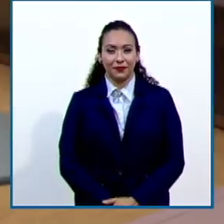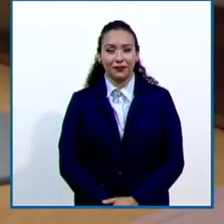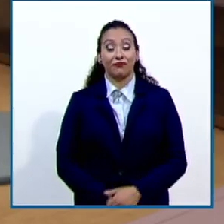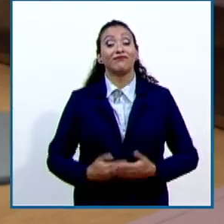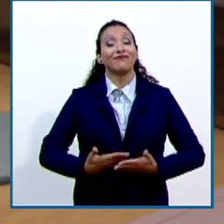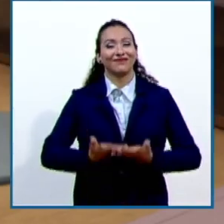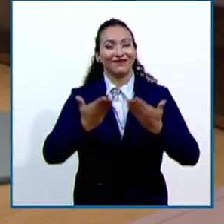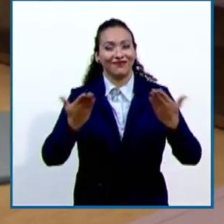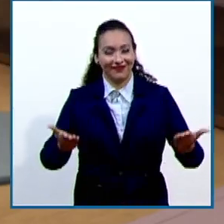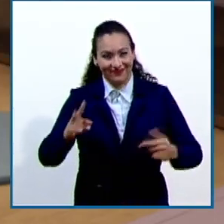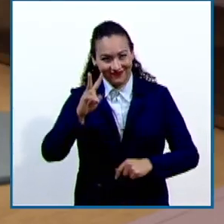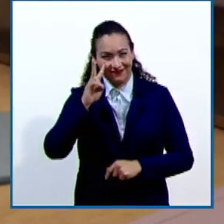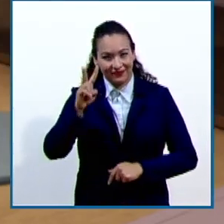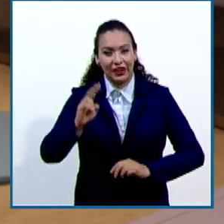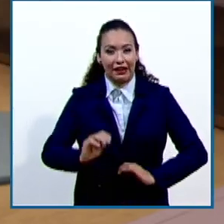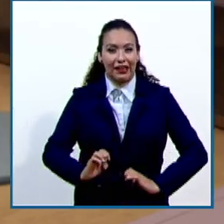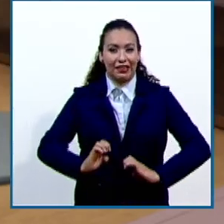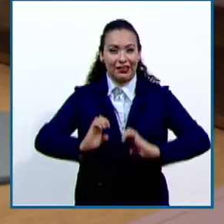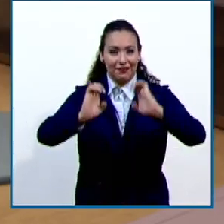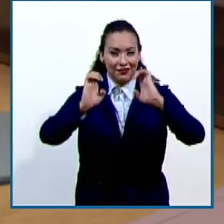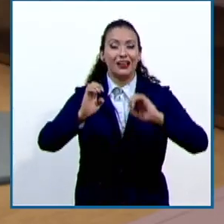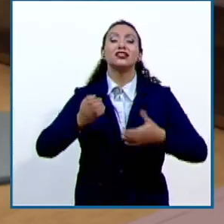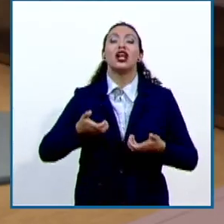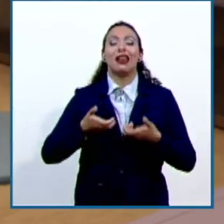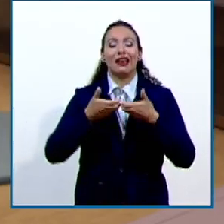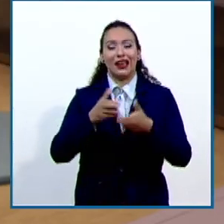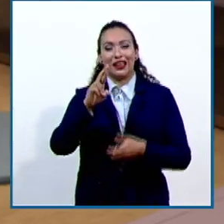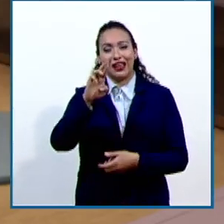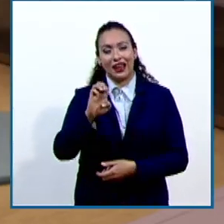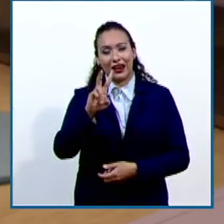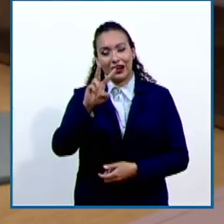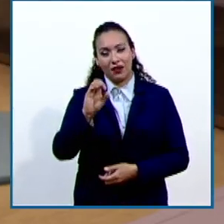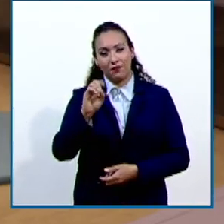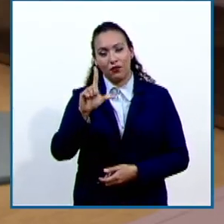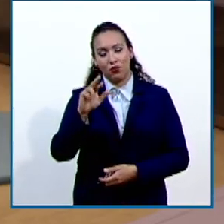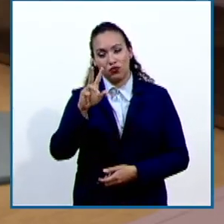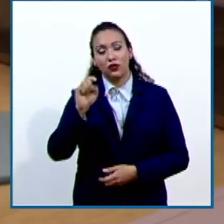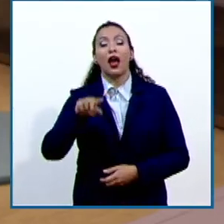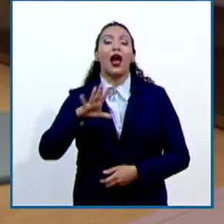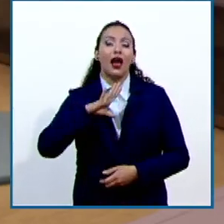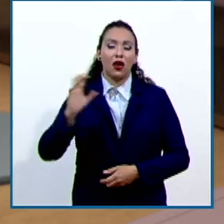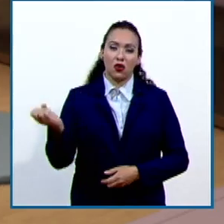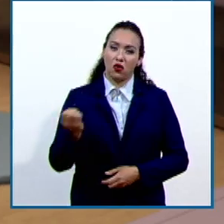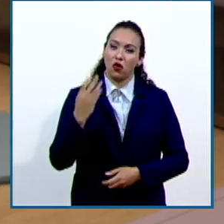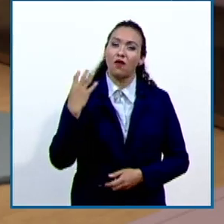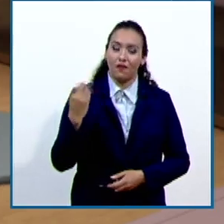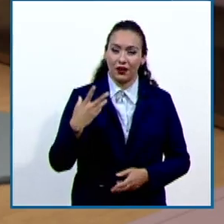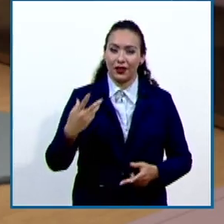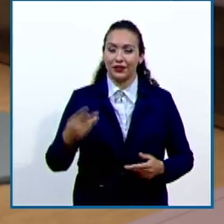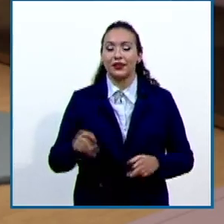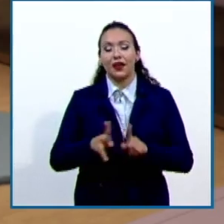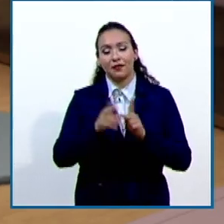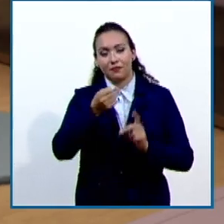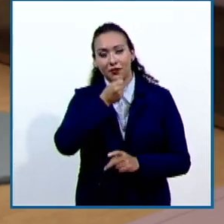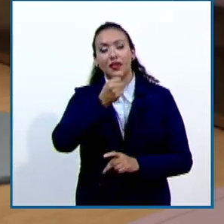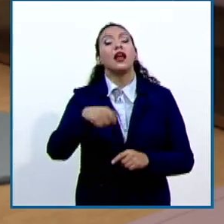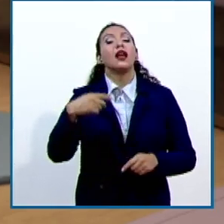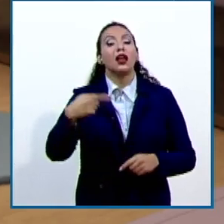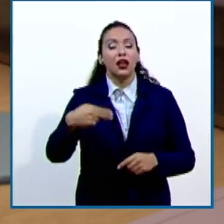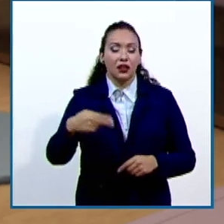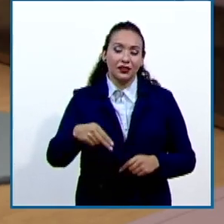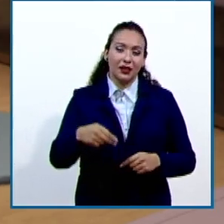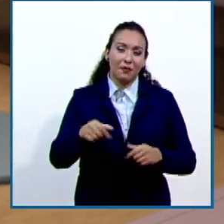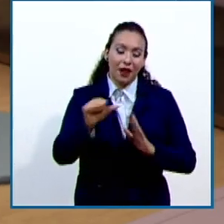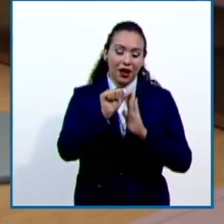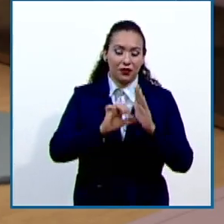Ahora vamos a la sede alterna de Revolución, en donde se llevó a cabo la conferencia de prensa de los integrantes del colectivo Artículo